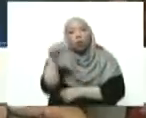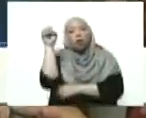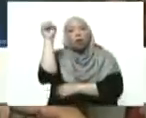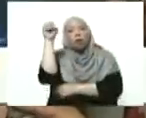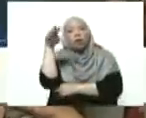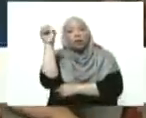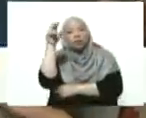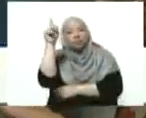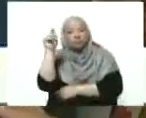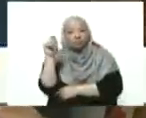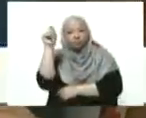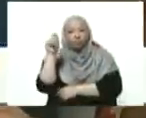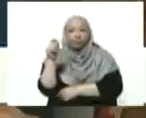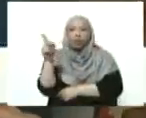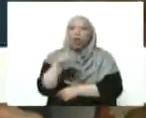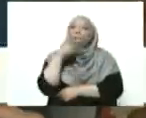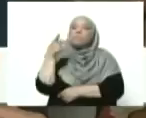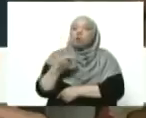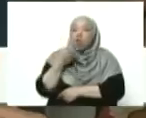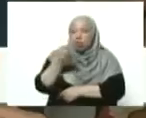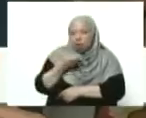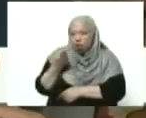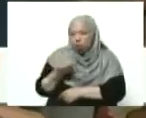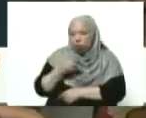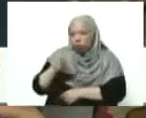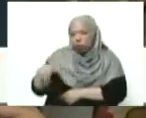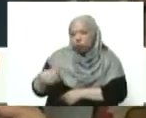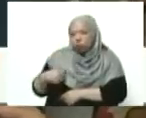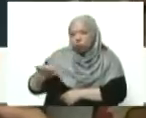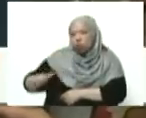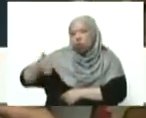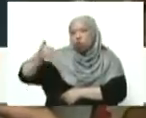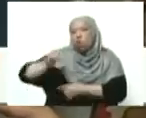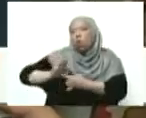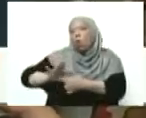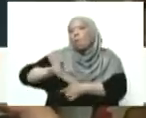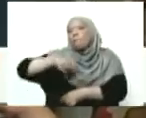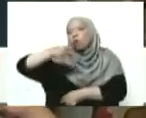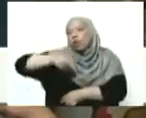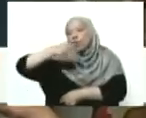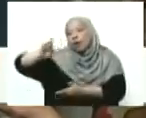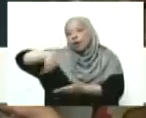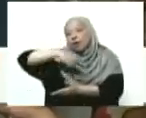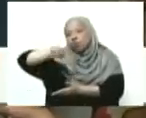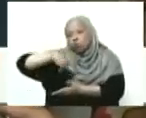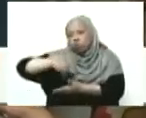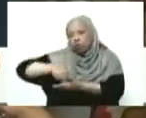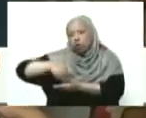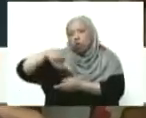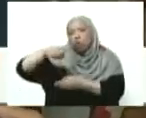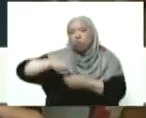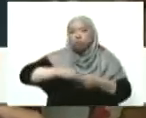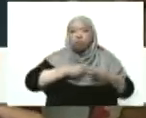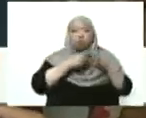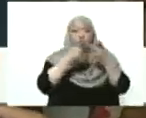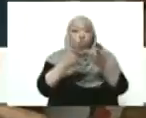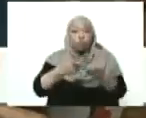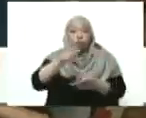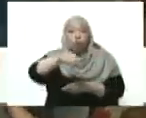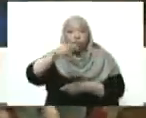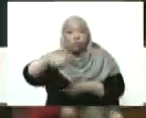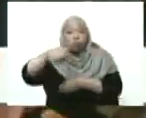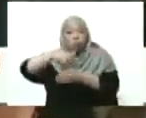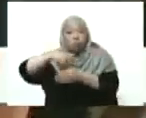es netamente político, en el entendido de que nosotros somos la máxima representación nacional, producto de la voluntad del pueblo